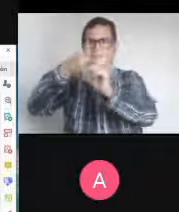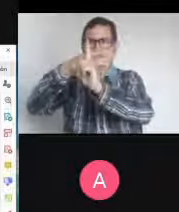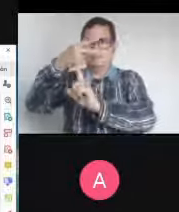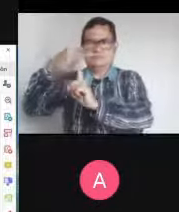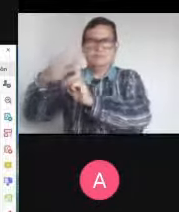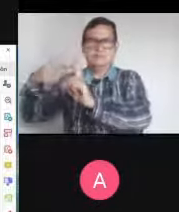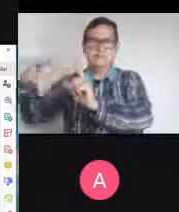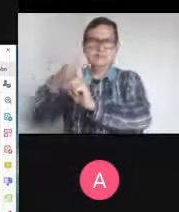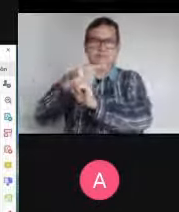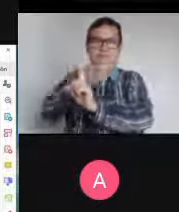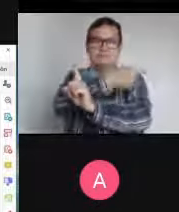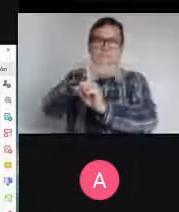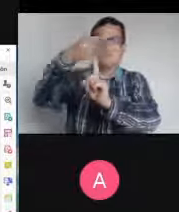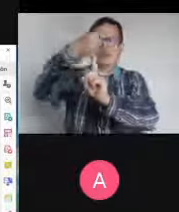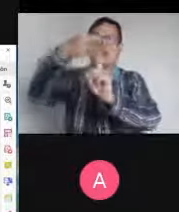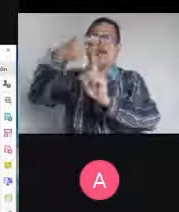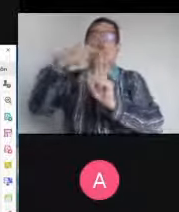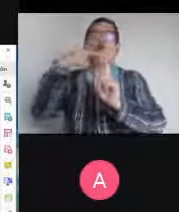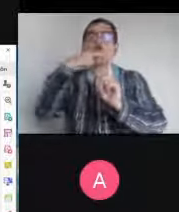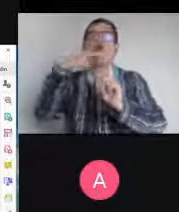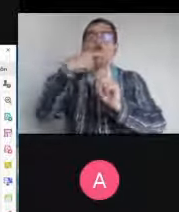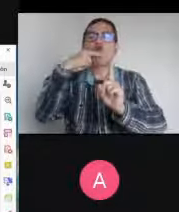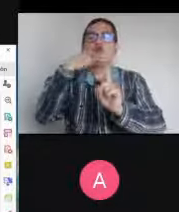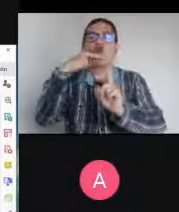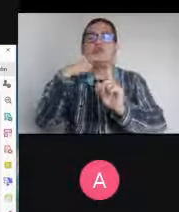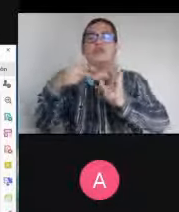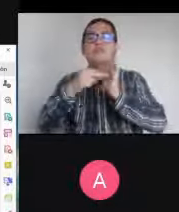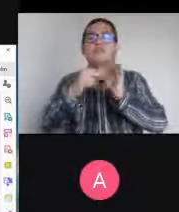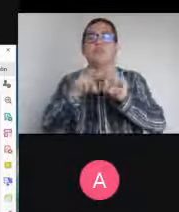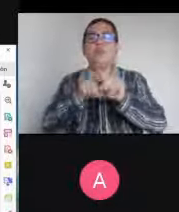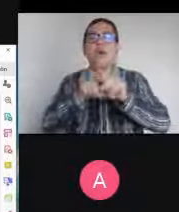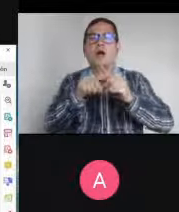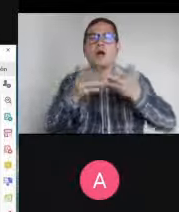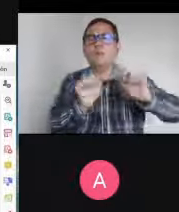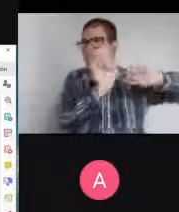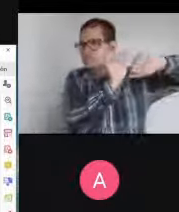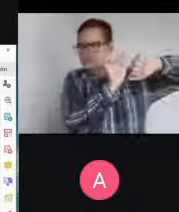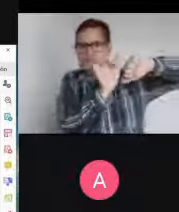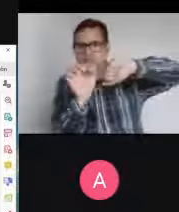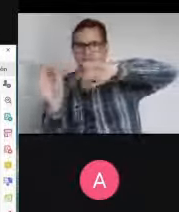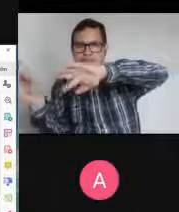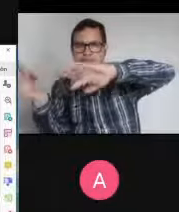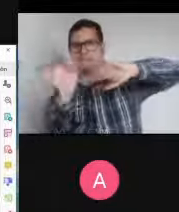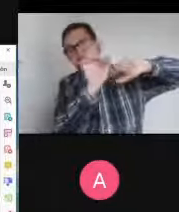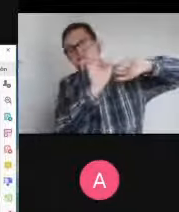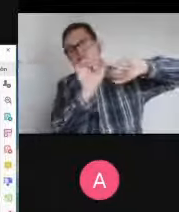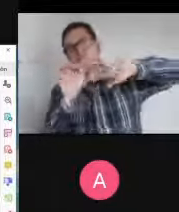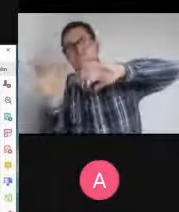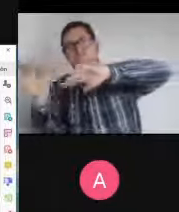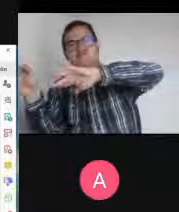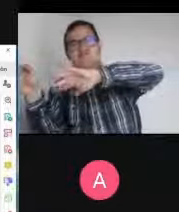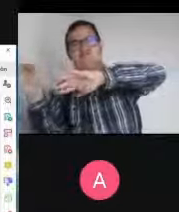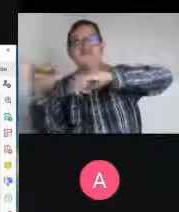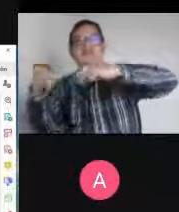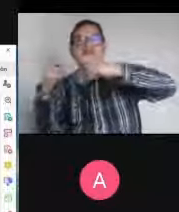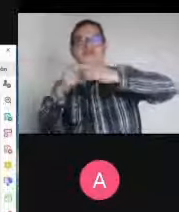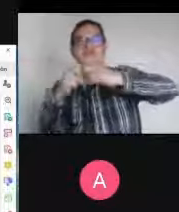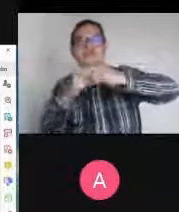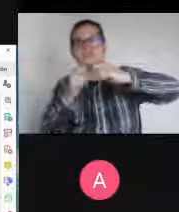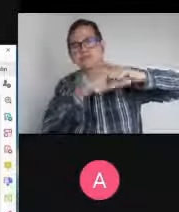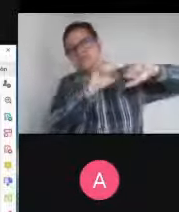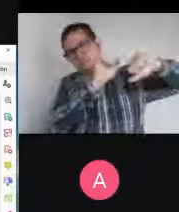flecha roja. Esa flecha roja nos indica en qué sentido él conduce. Entonces, tal como aparece la flechita, en este caso tal como está